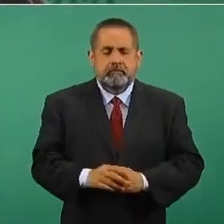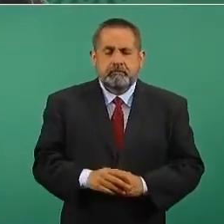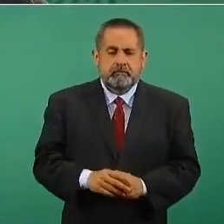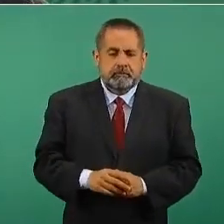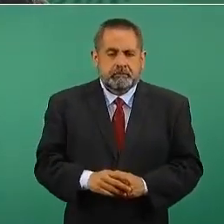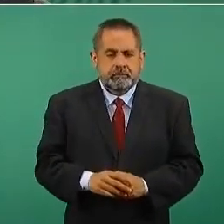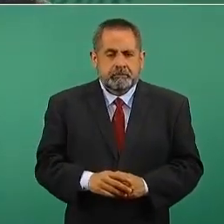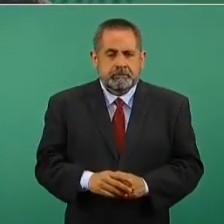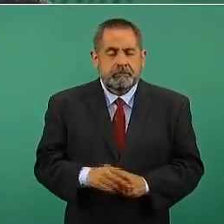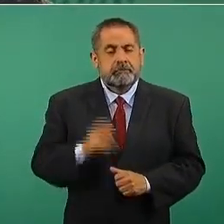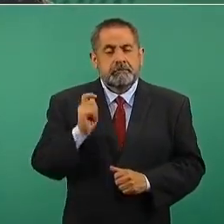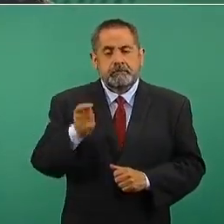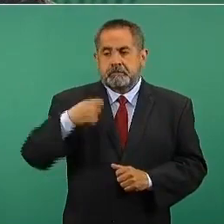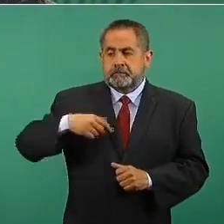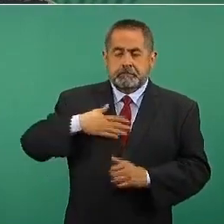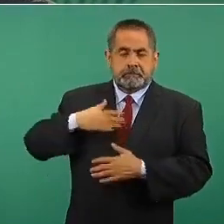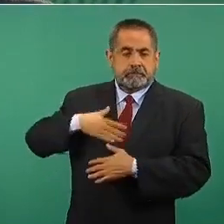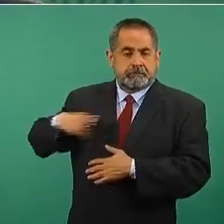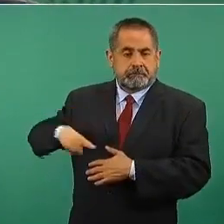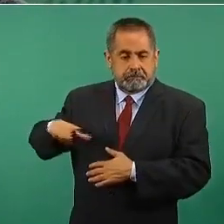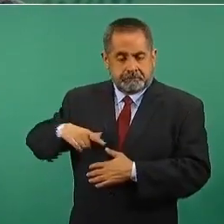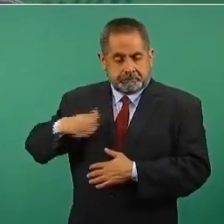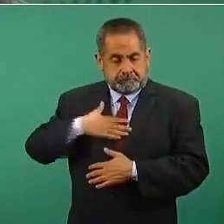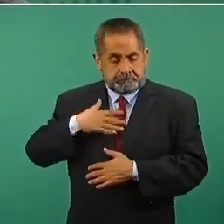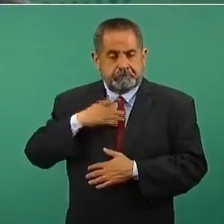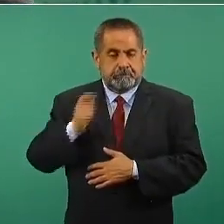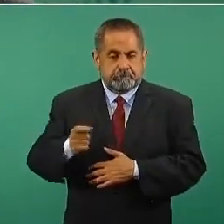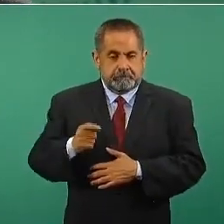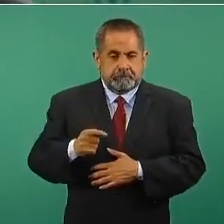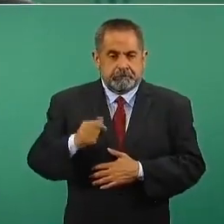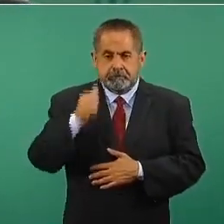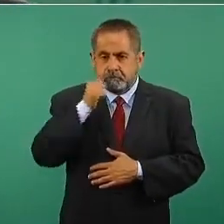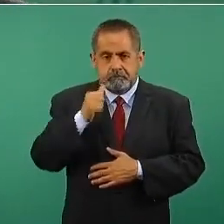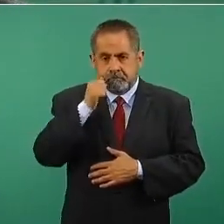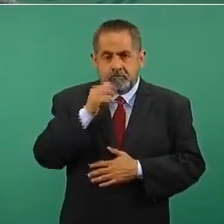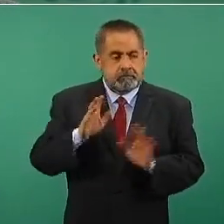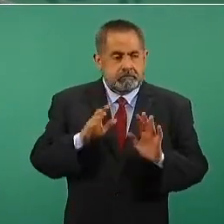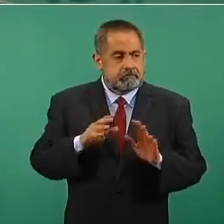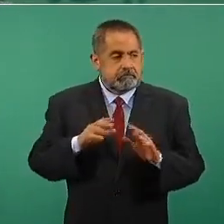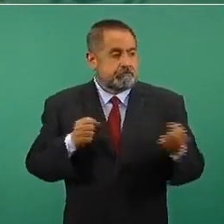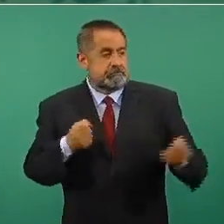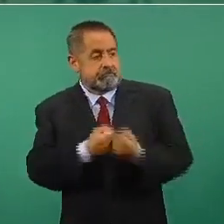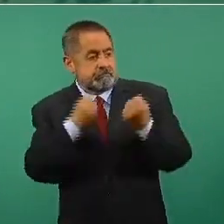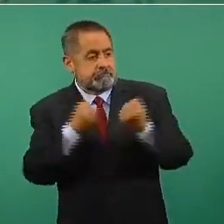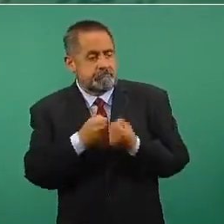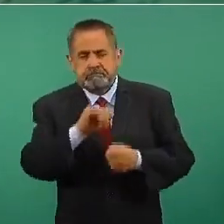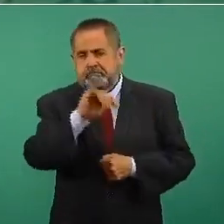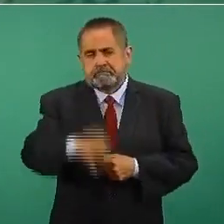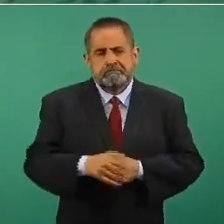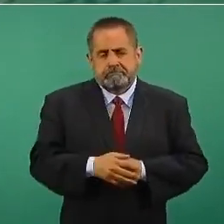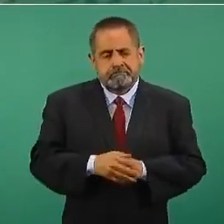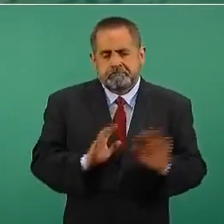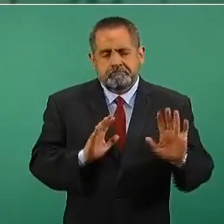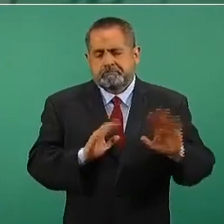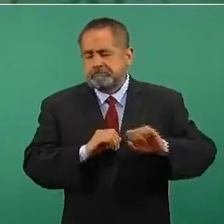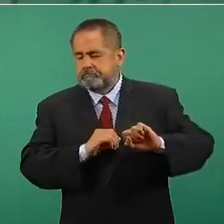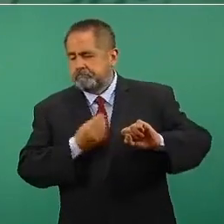Entonces, por lo que a nosotros corresponde, siempre le vamos a sacar la vuelta a la confrontación.